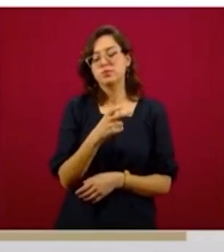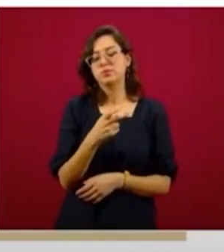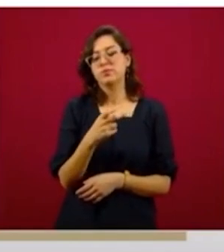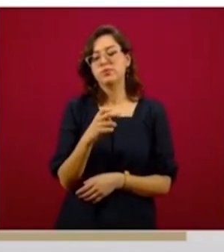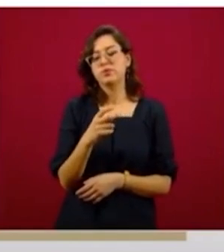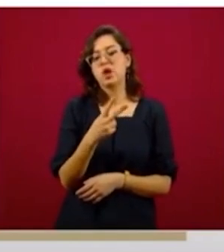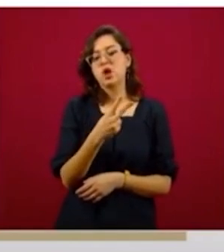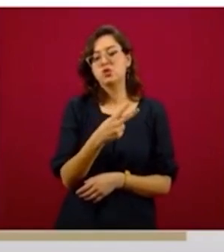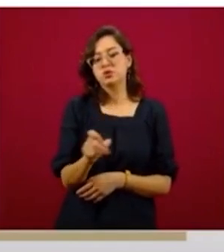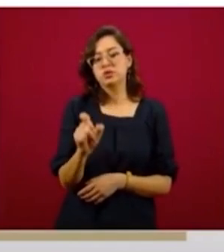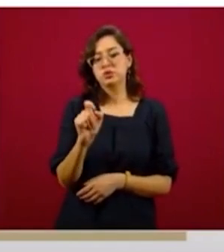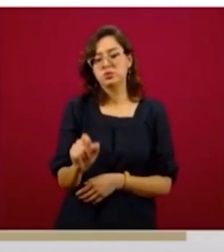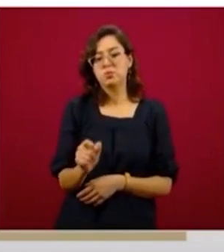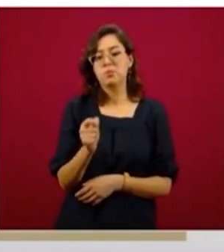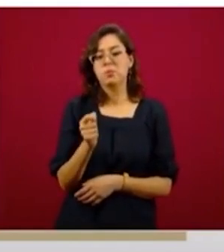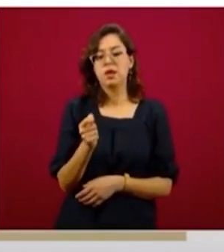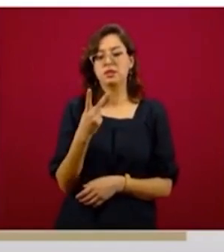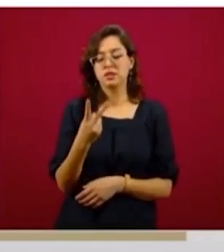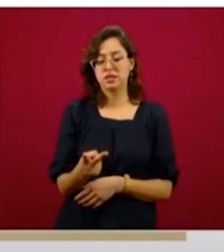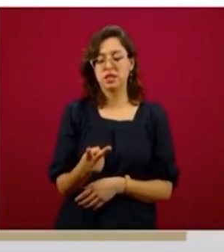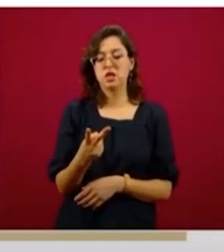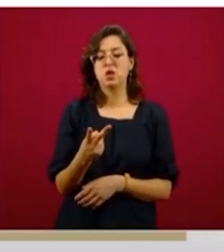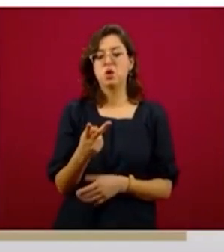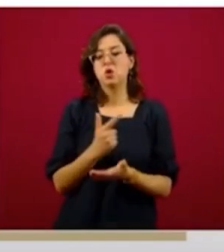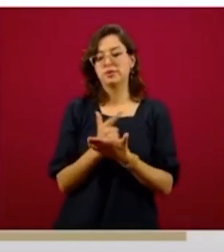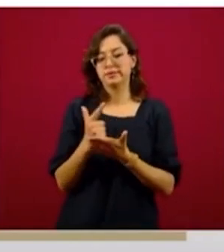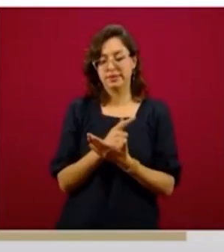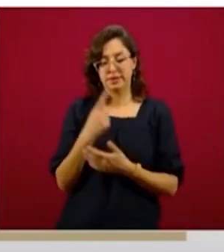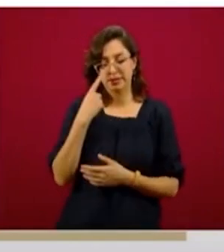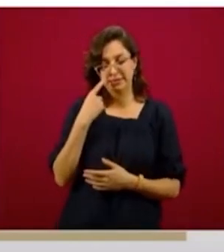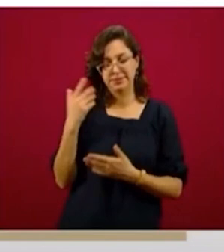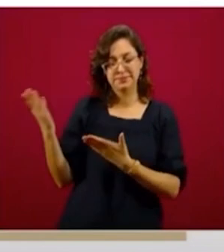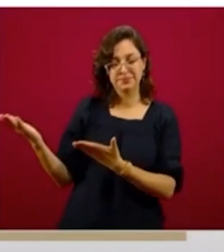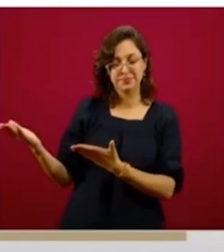especiales y 222 conmemorativos, y a la fecha tenemos ya